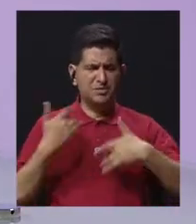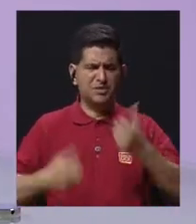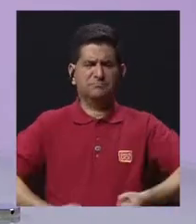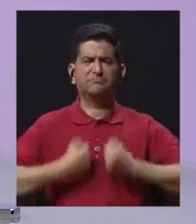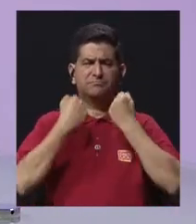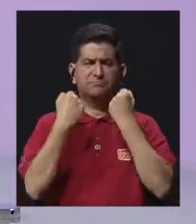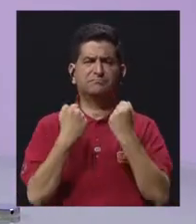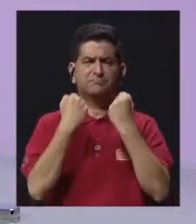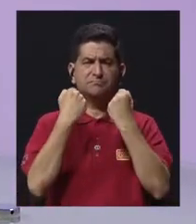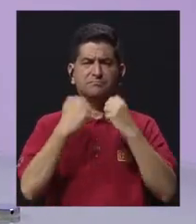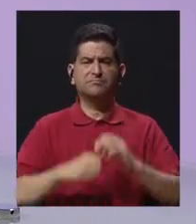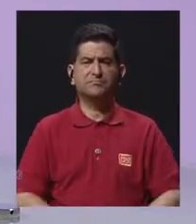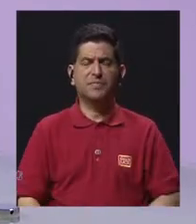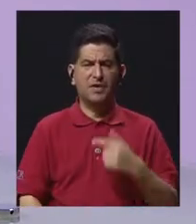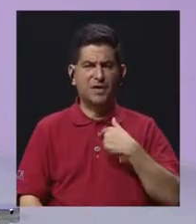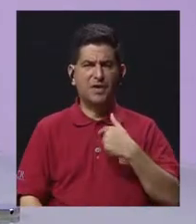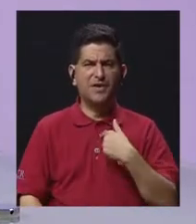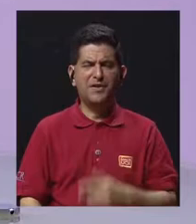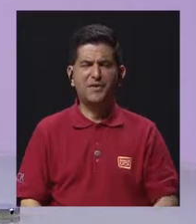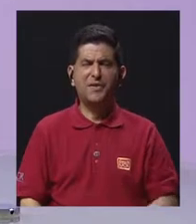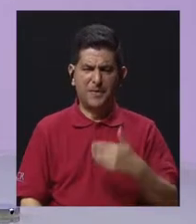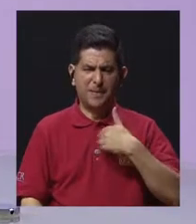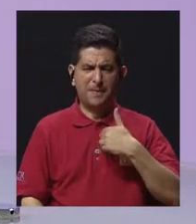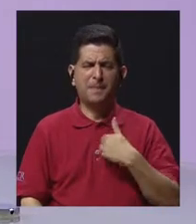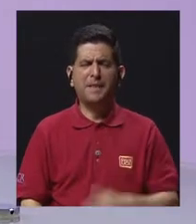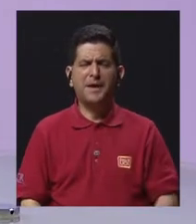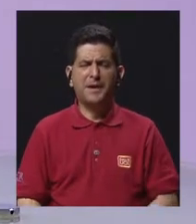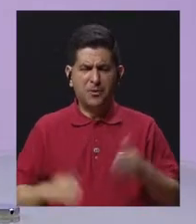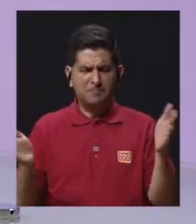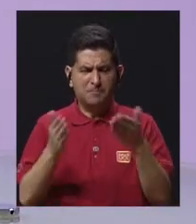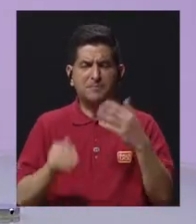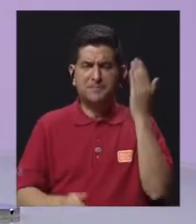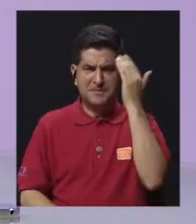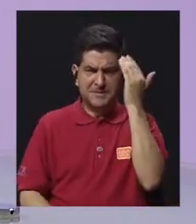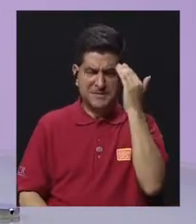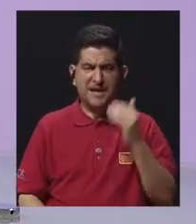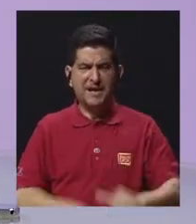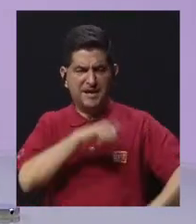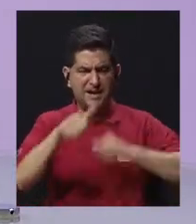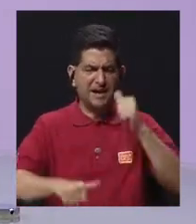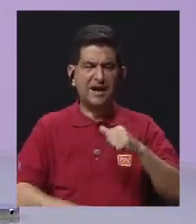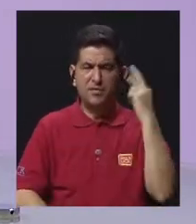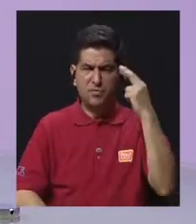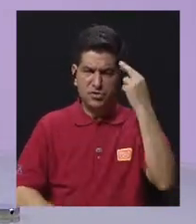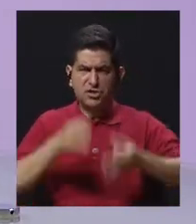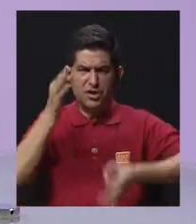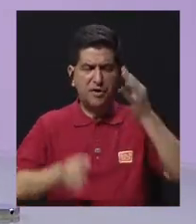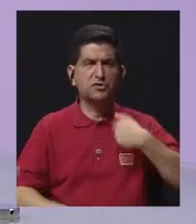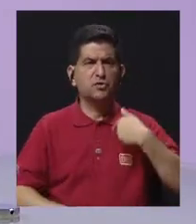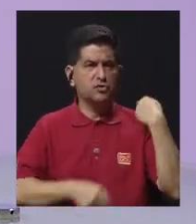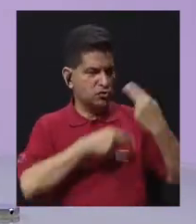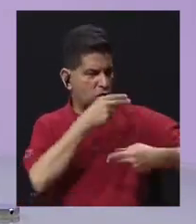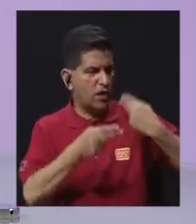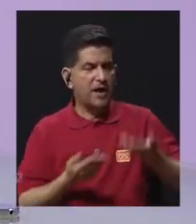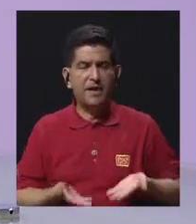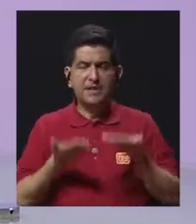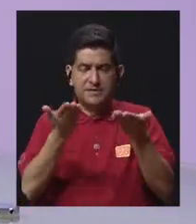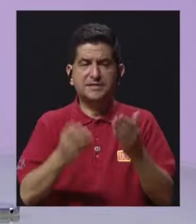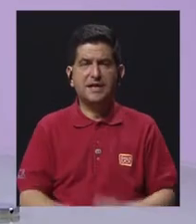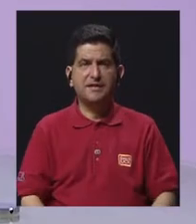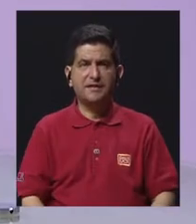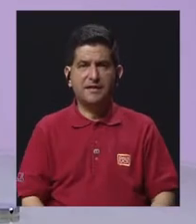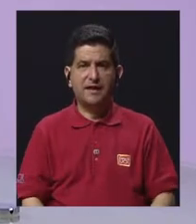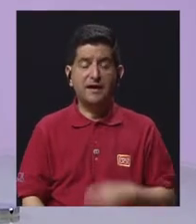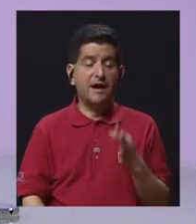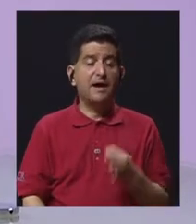fuerte y muy animada, porque yo sé que estoy luchando por una causa justa. Yo quiero heredarles a mi